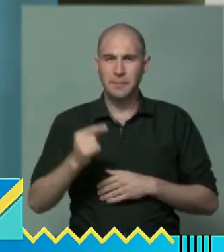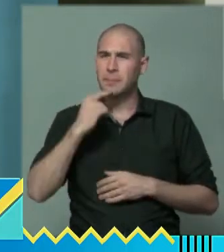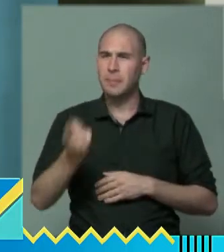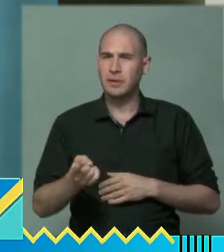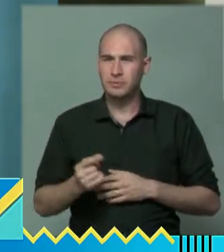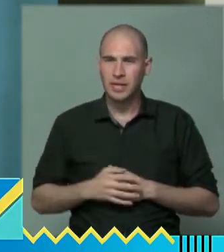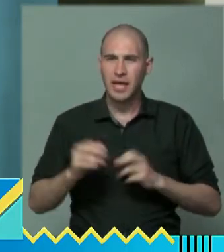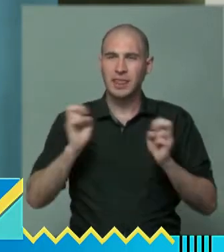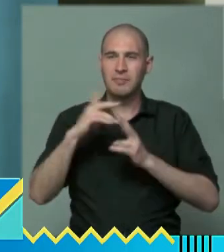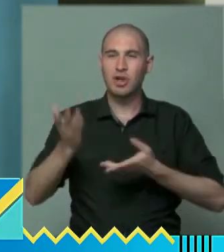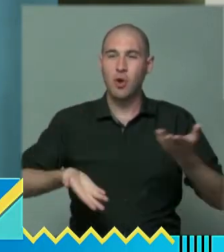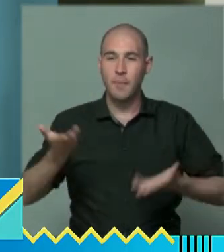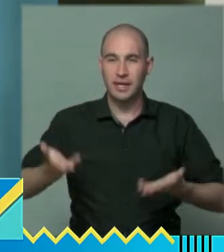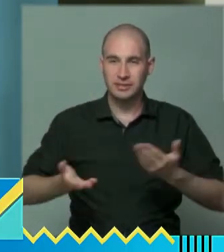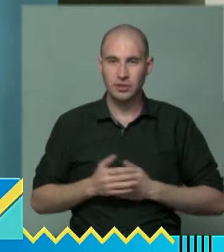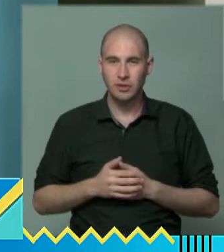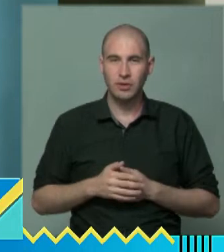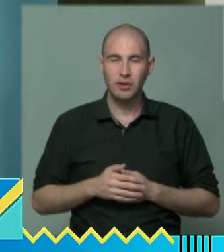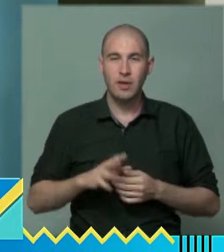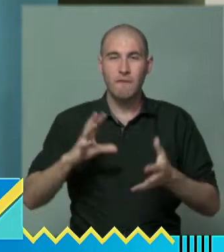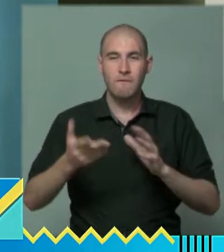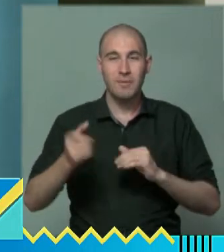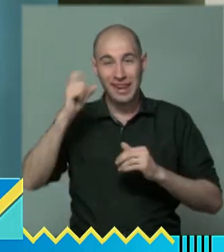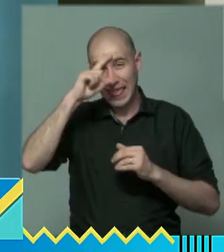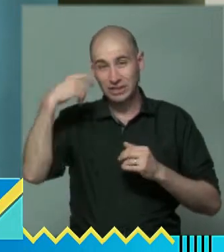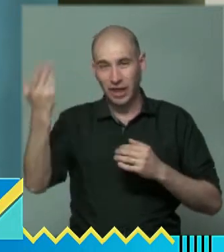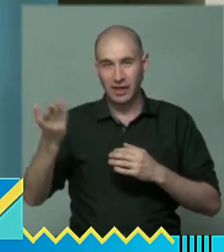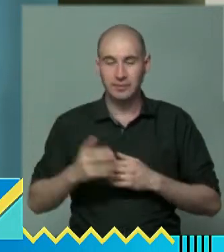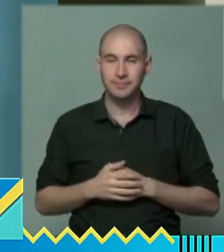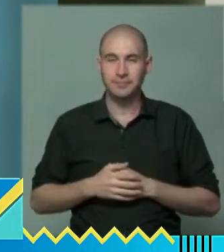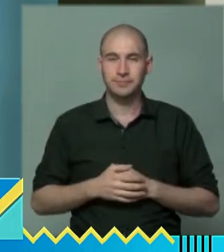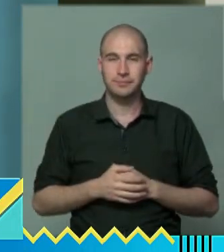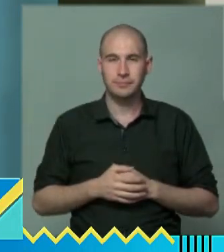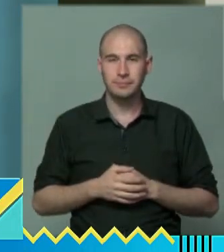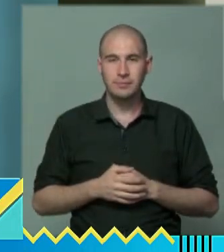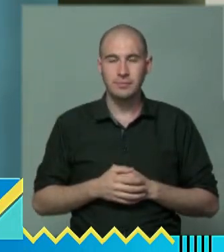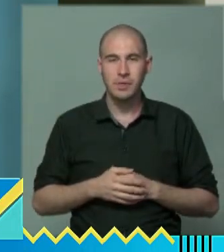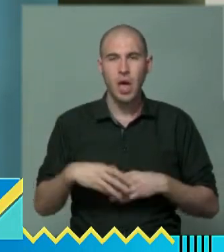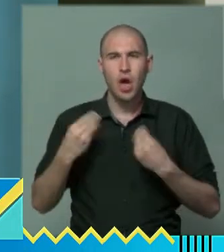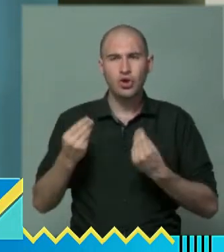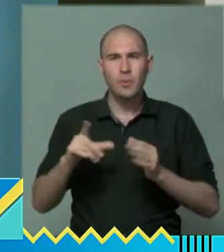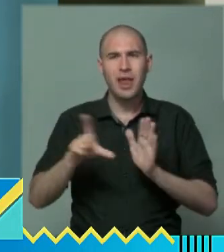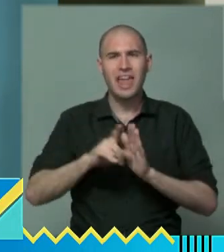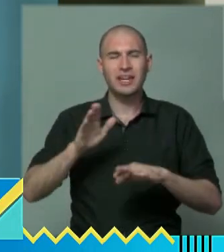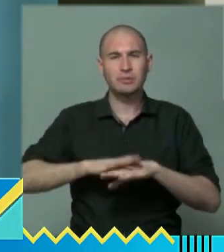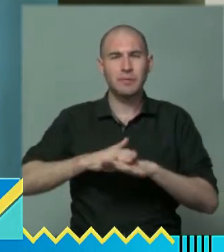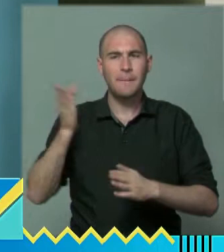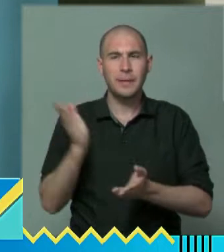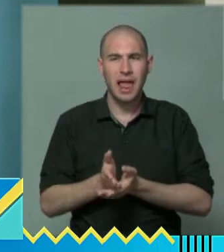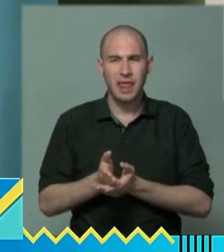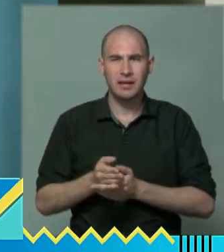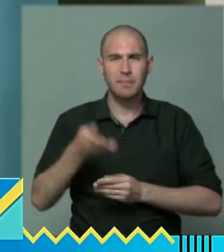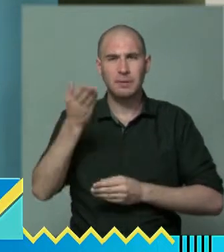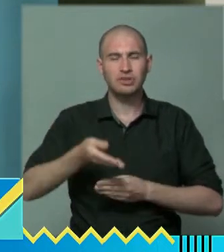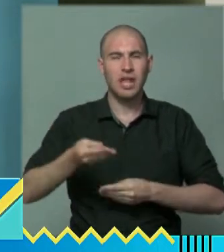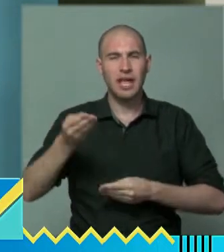preguntándote, haciendo una comparación de forma internacional, si se quiere, ¿cómo es la ley de responsabilidad penal de las